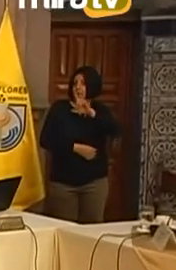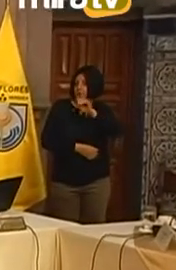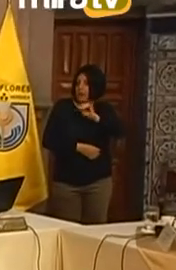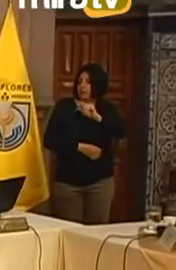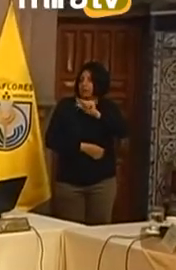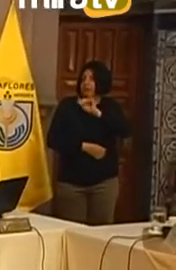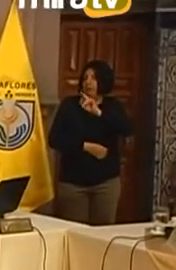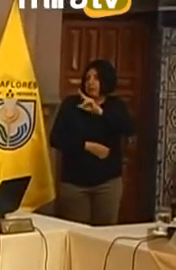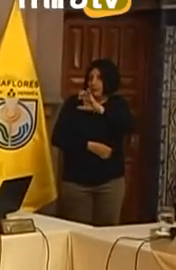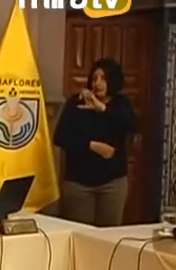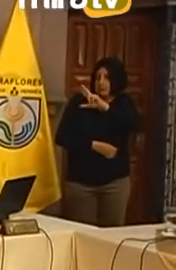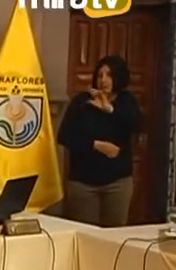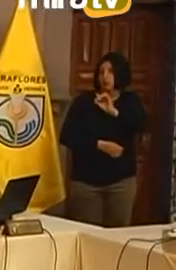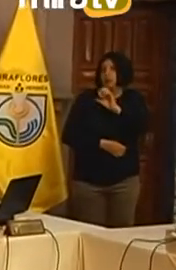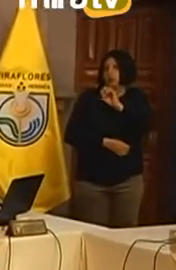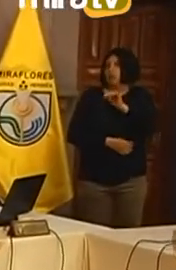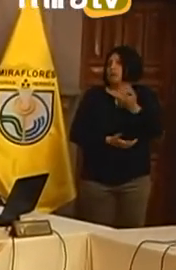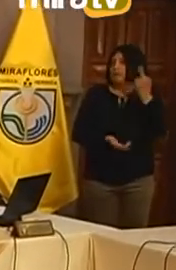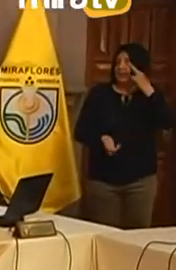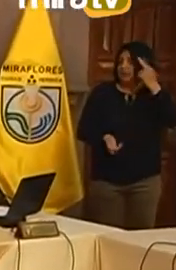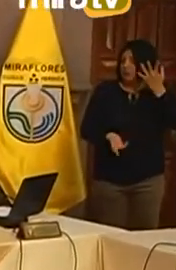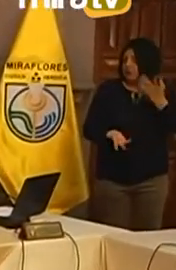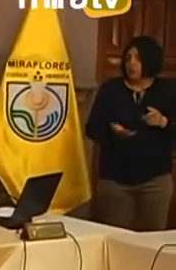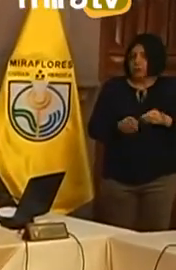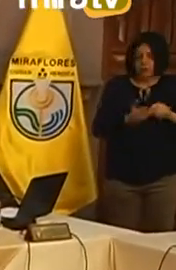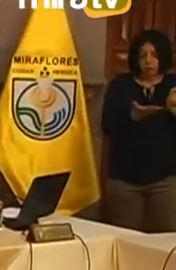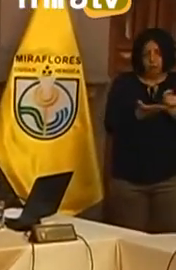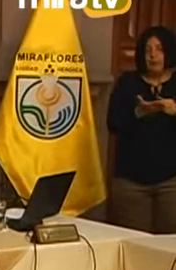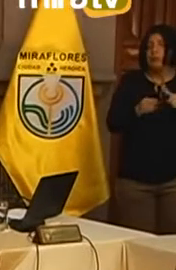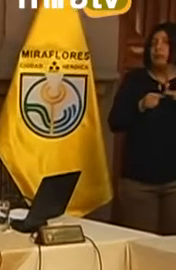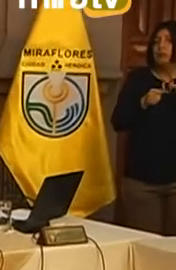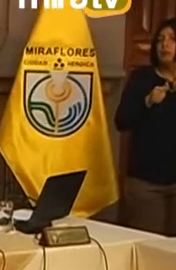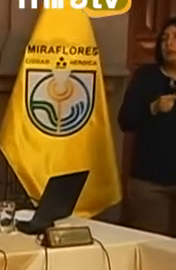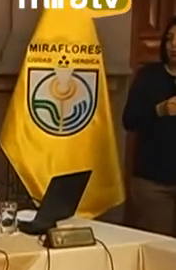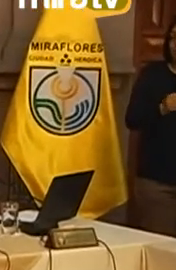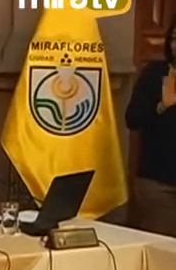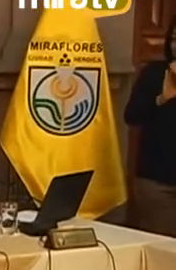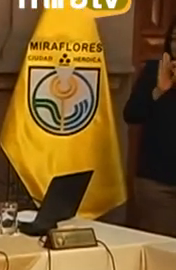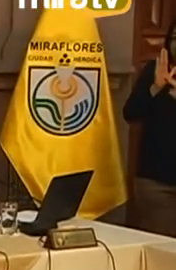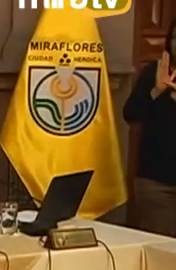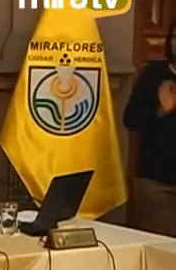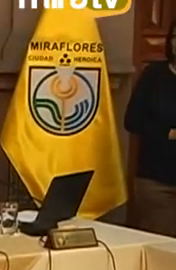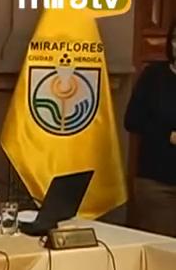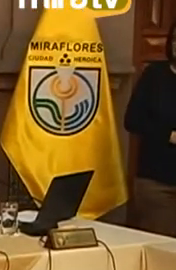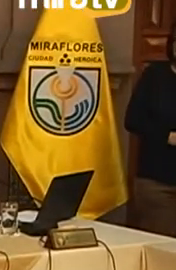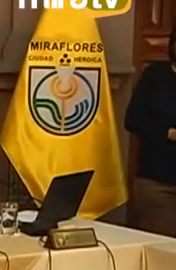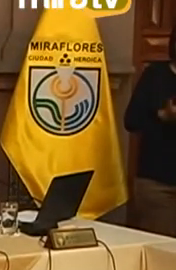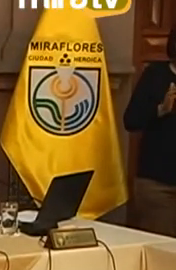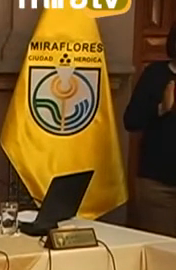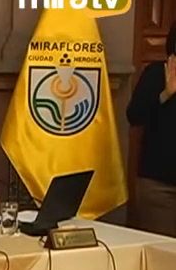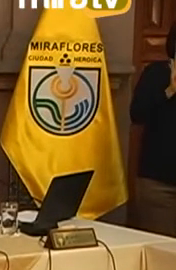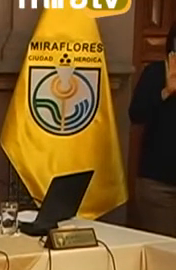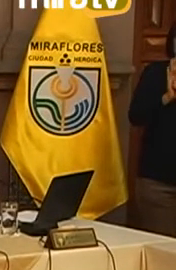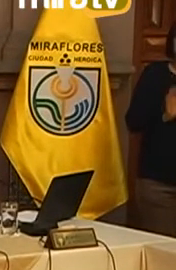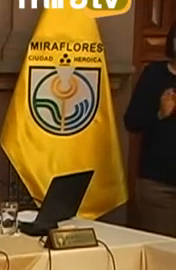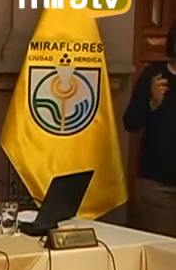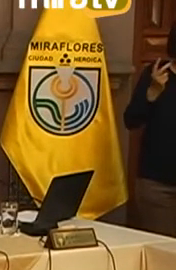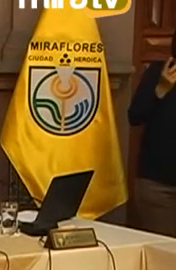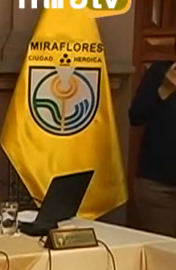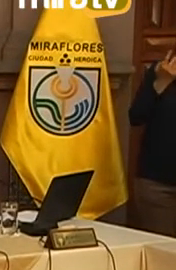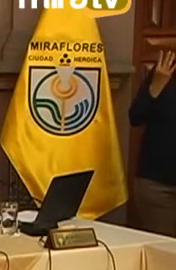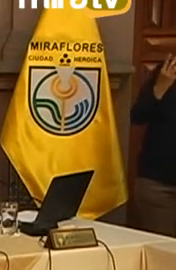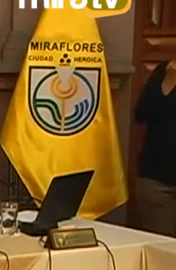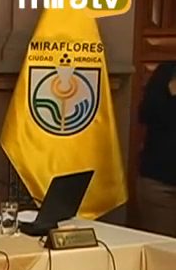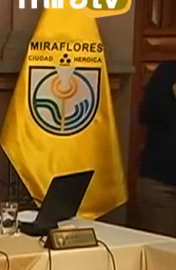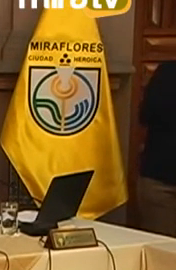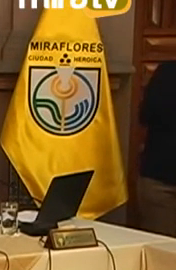Regulo Sousa Locio por la causal establecida en el numeral 1 del artículo 22 de la ley 27972, de conformidad